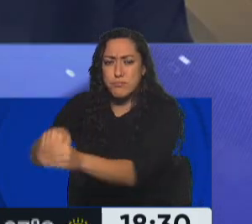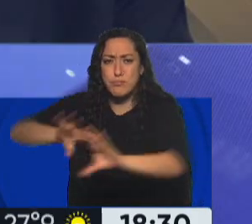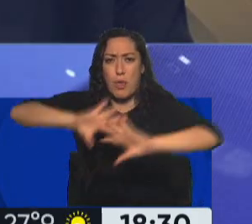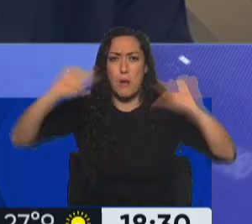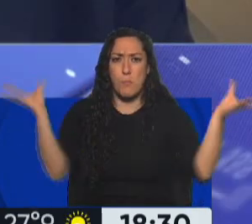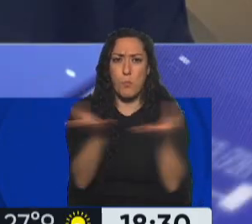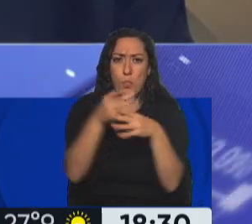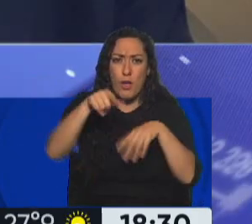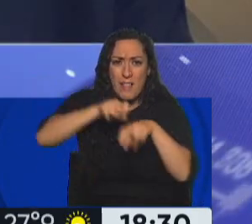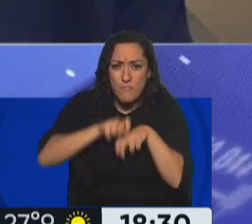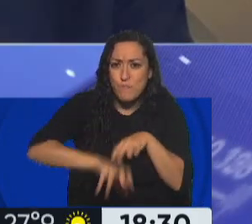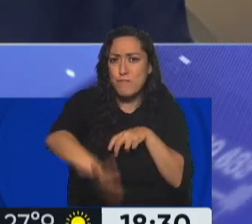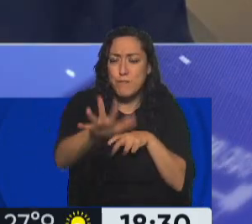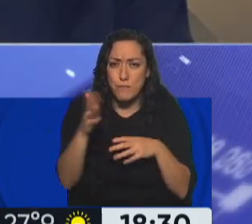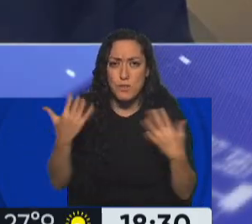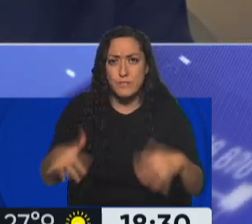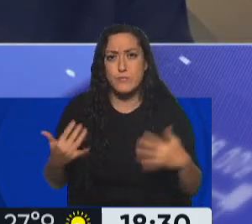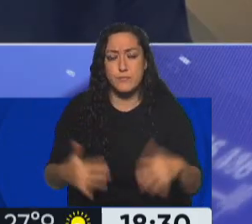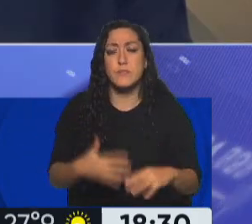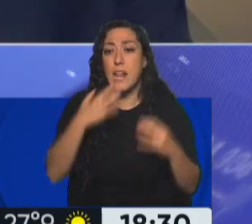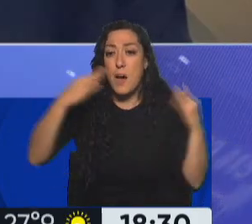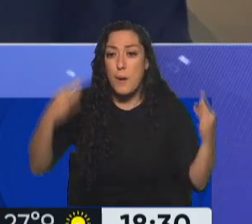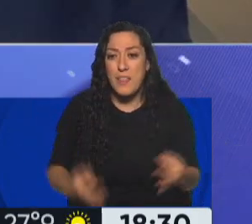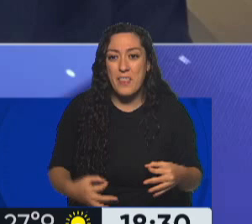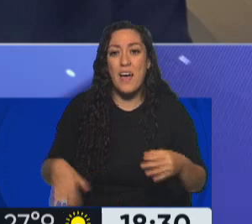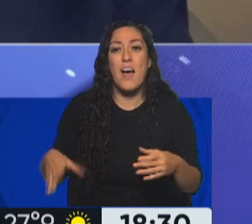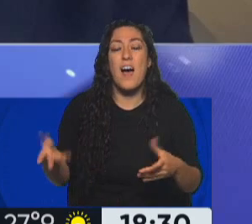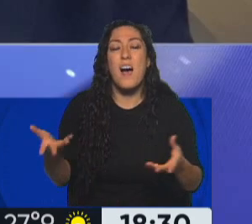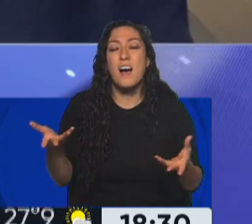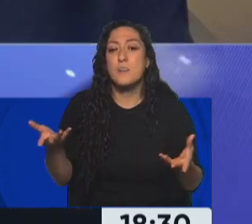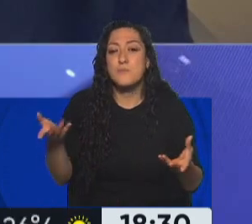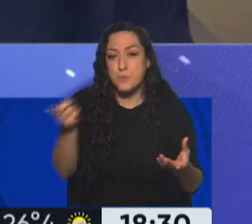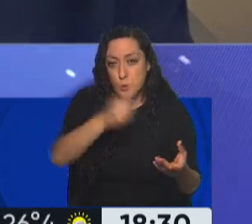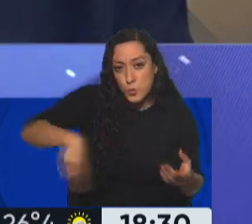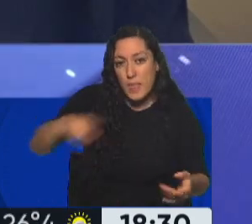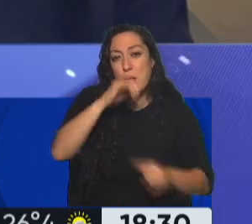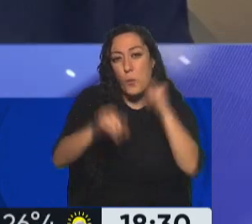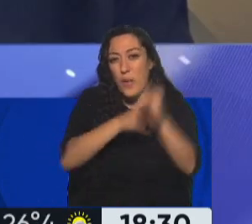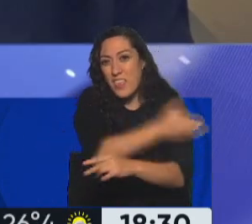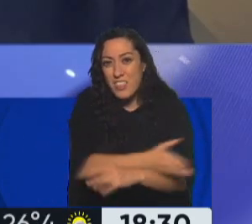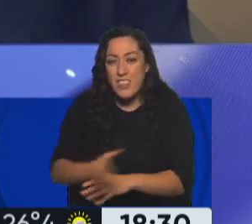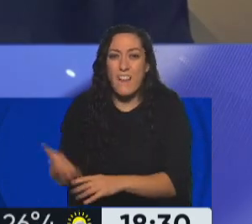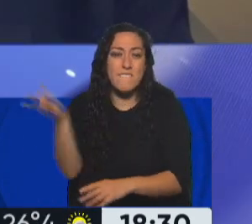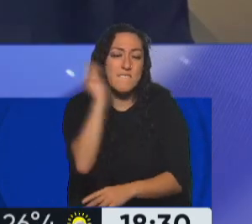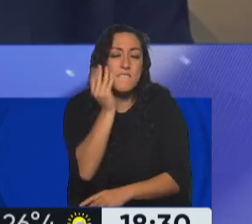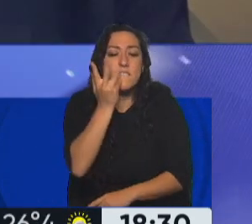¿no? Así que realmente me gusta mucho escuchar lo que estaban diciendo de él, ¿no?